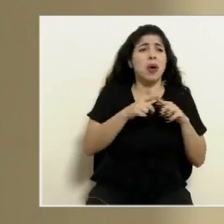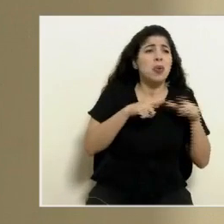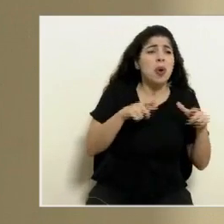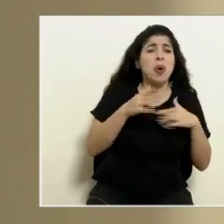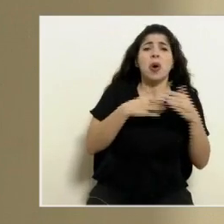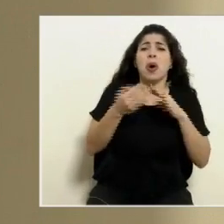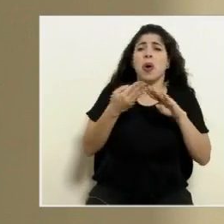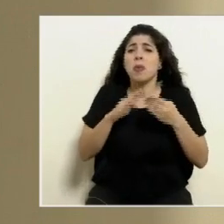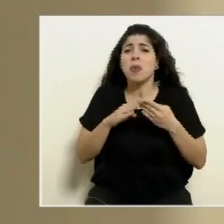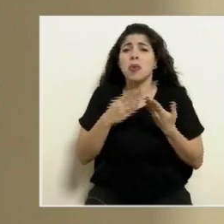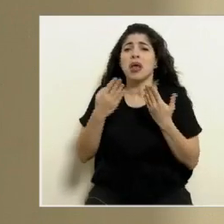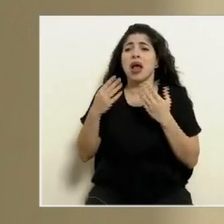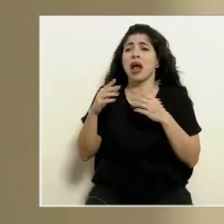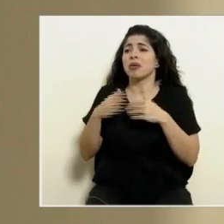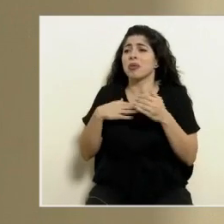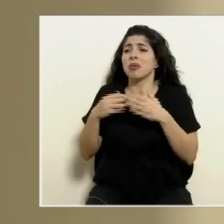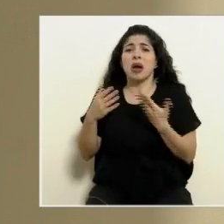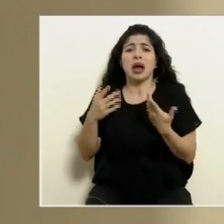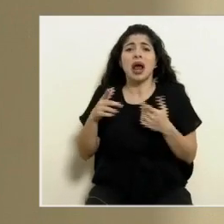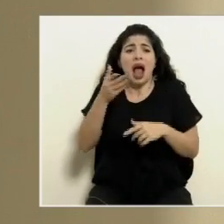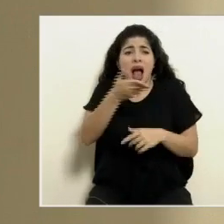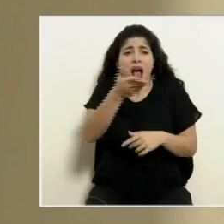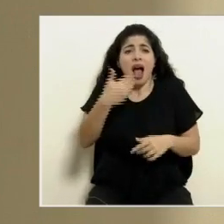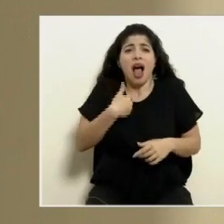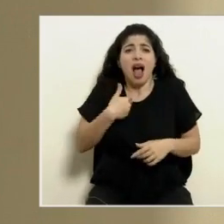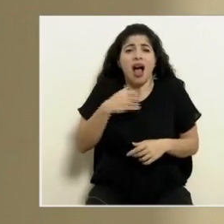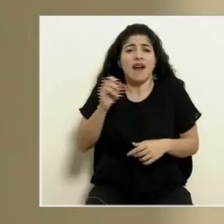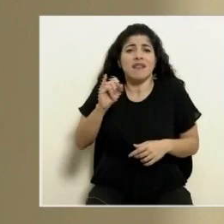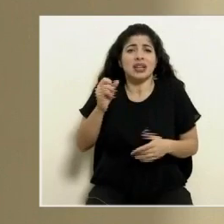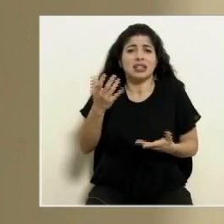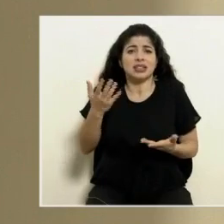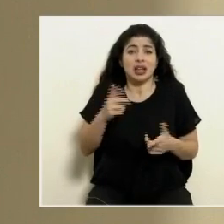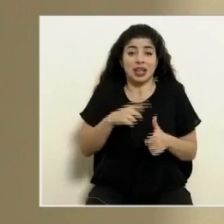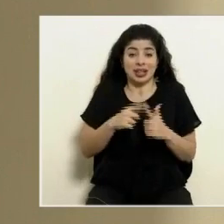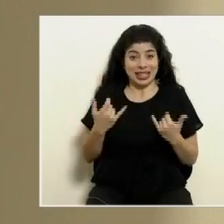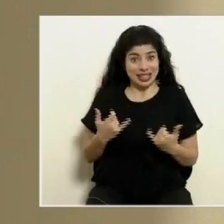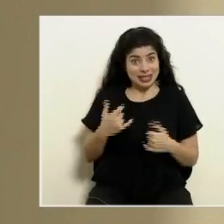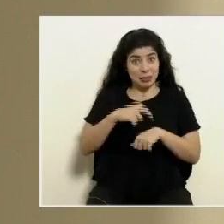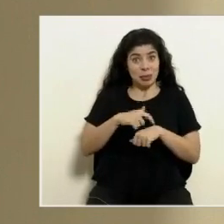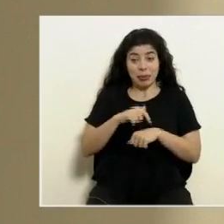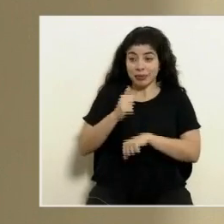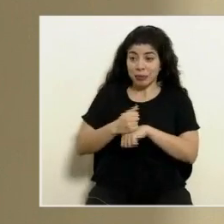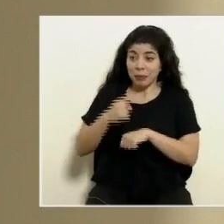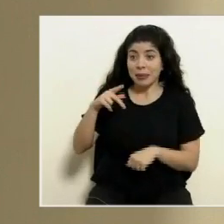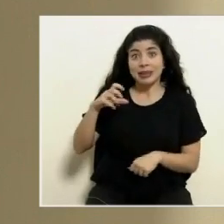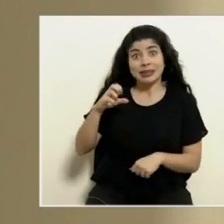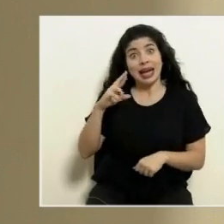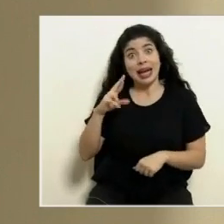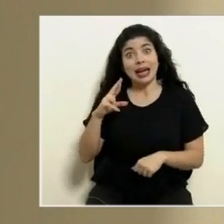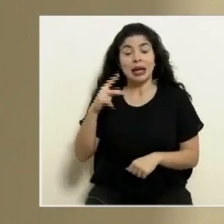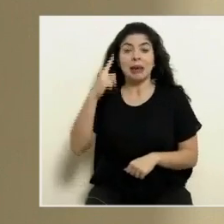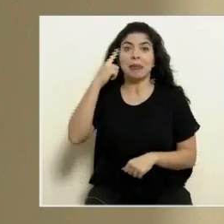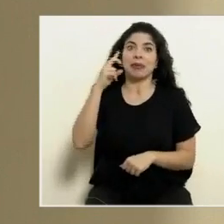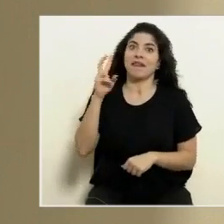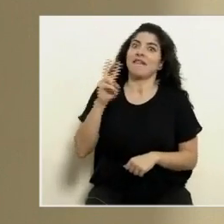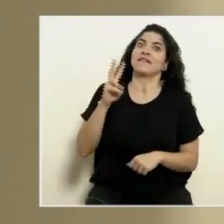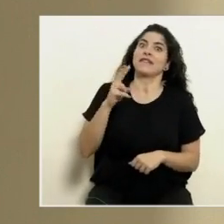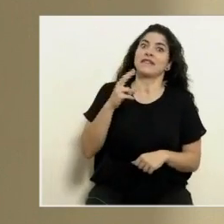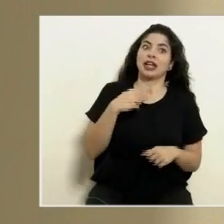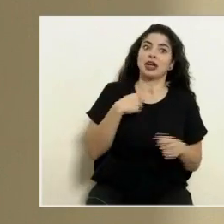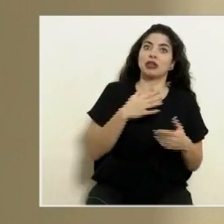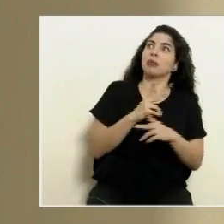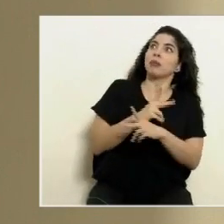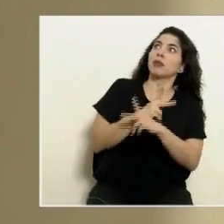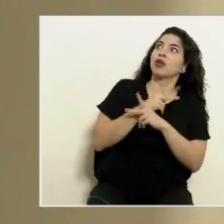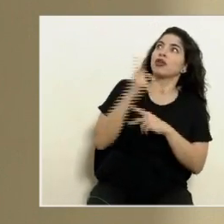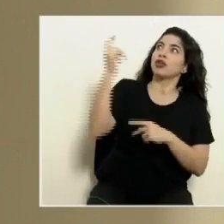cualquier barrio, en cualquier lugar, hay infecciones. Entonces, en realidad, en este momento, poner una PCR, ¿verdad?, pensando en que tenemos el virus contenido y que queremos